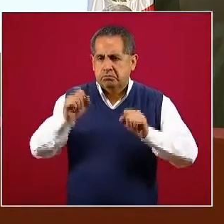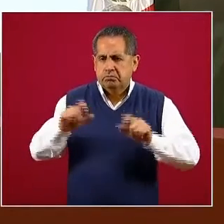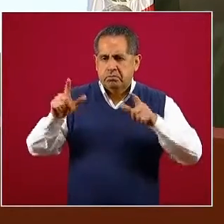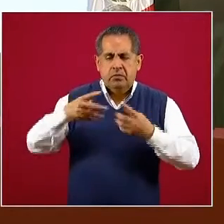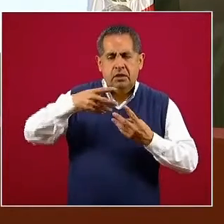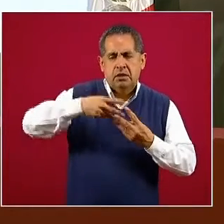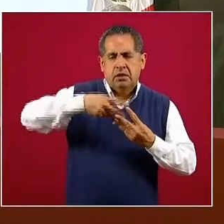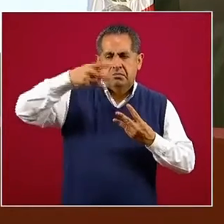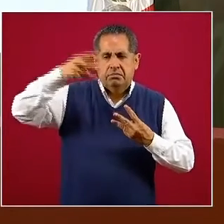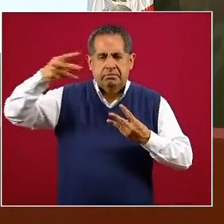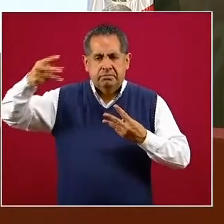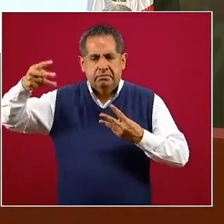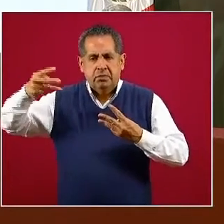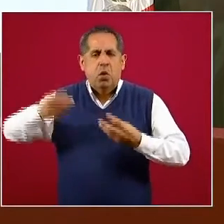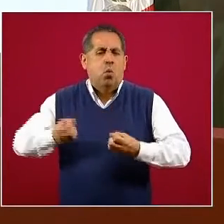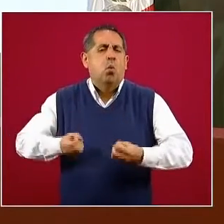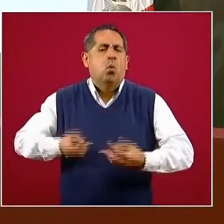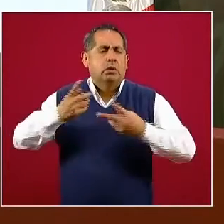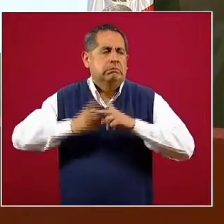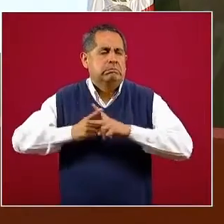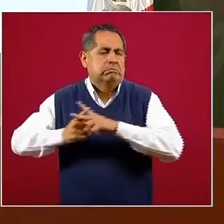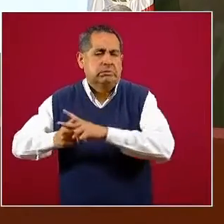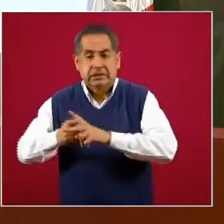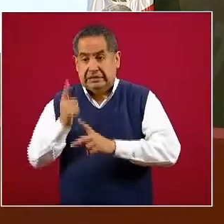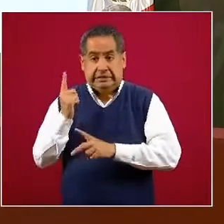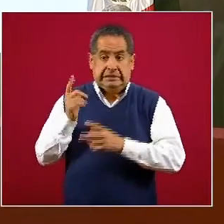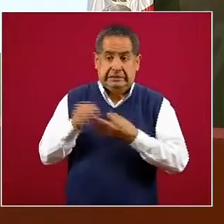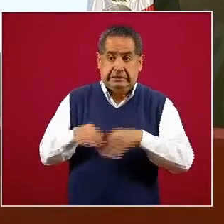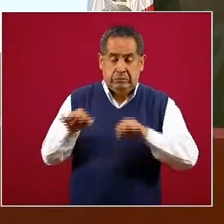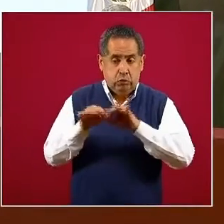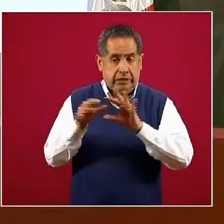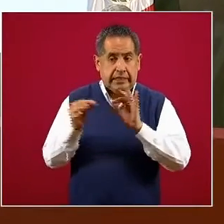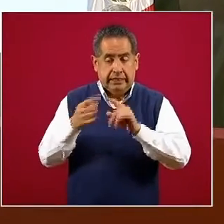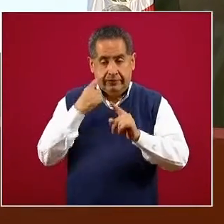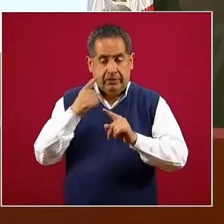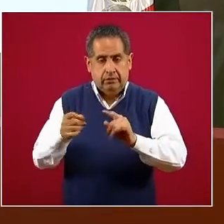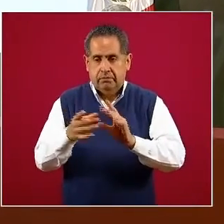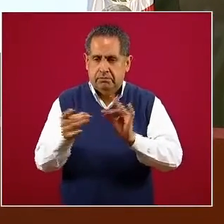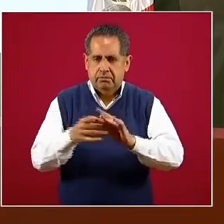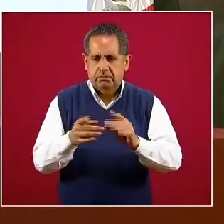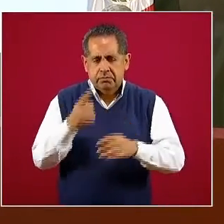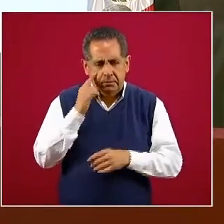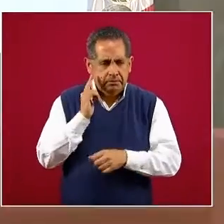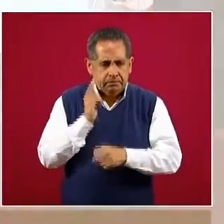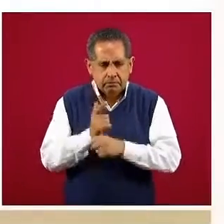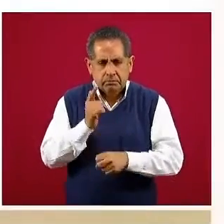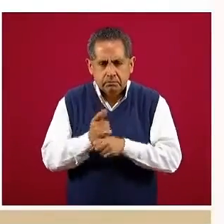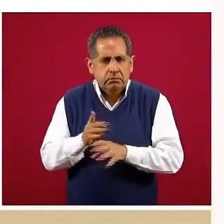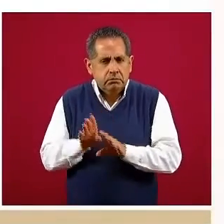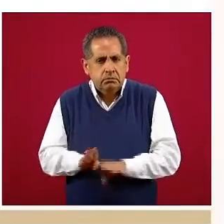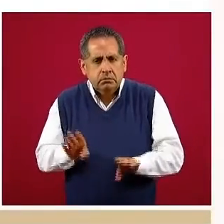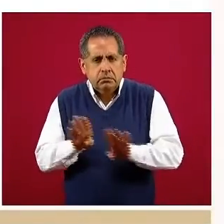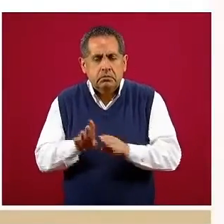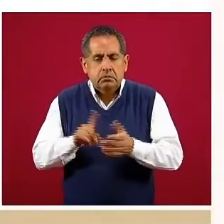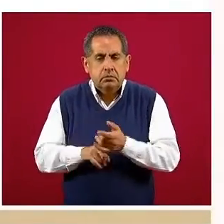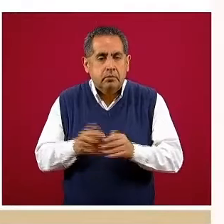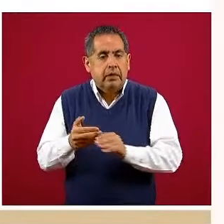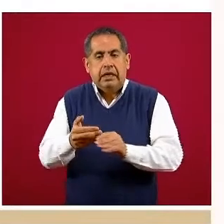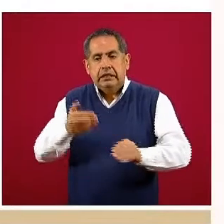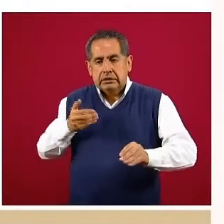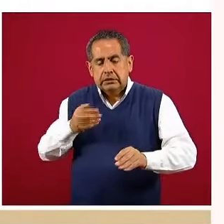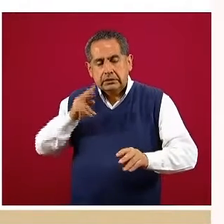las entidades federativas, atender y respetar todas las indicaciones que den sus gobernadores, sus gobernadoras, la jefa de gobierno